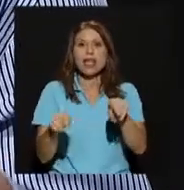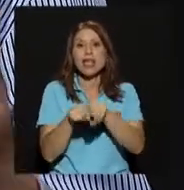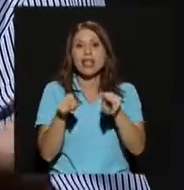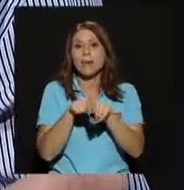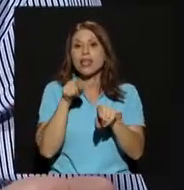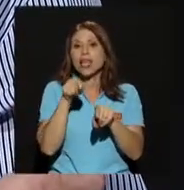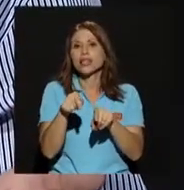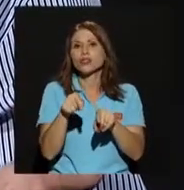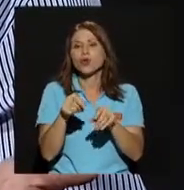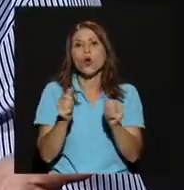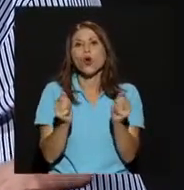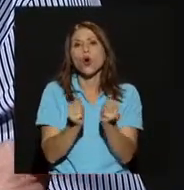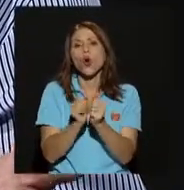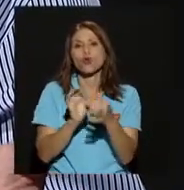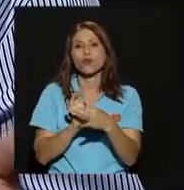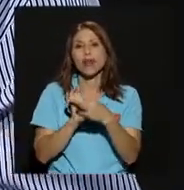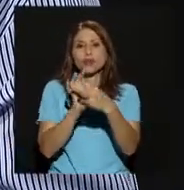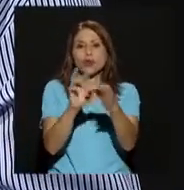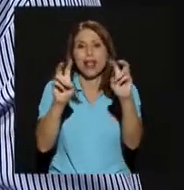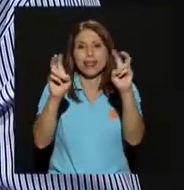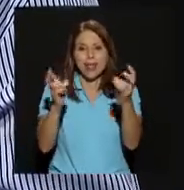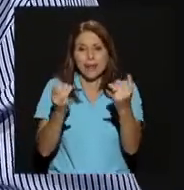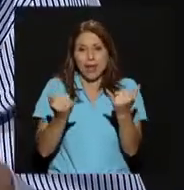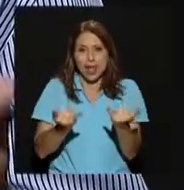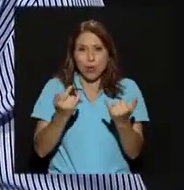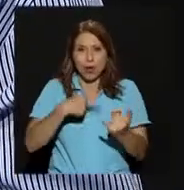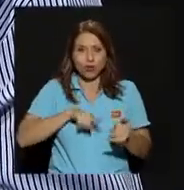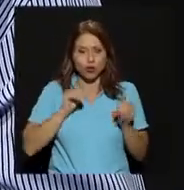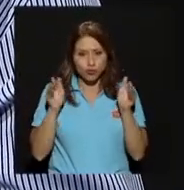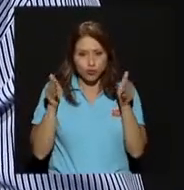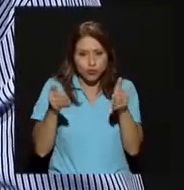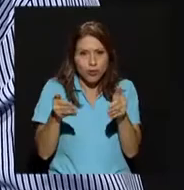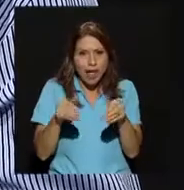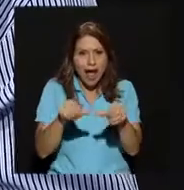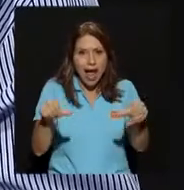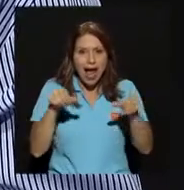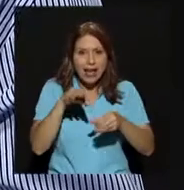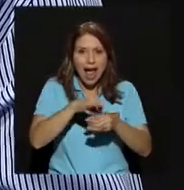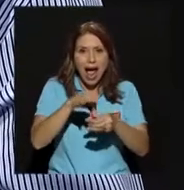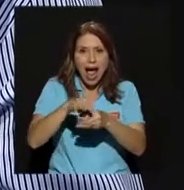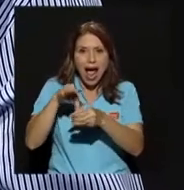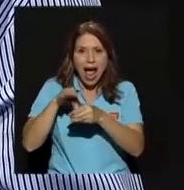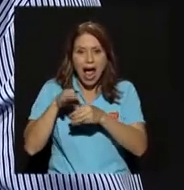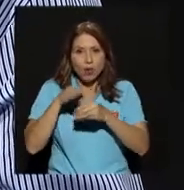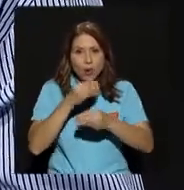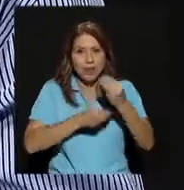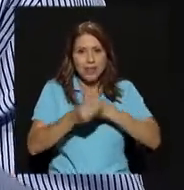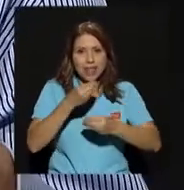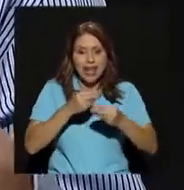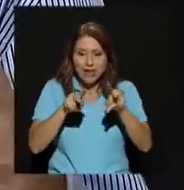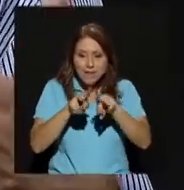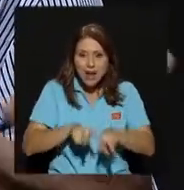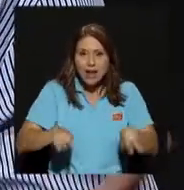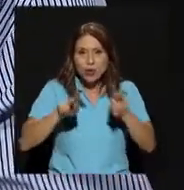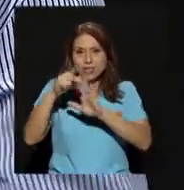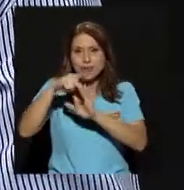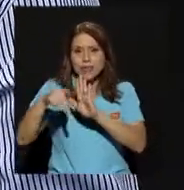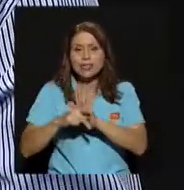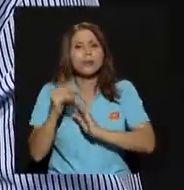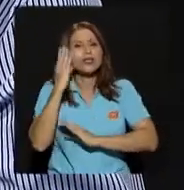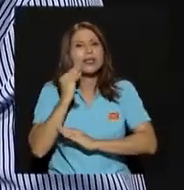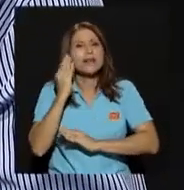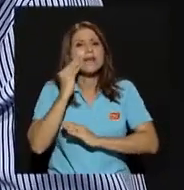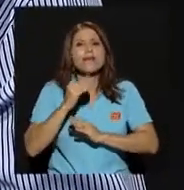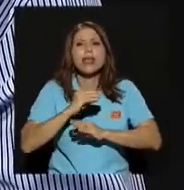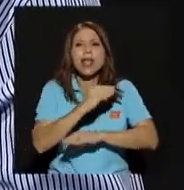la relación del tema en que estamos en el área agroalimentaria, los valores y los principios que se viven en el campo, que han forjado